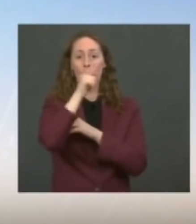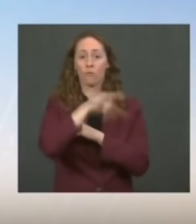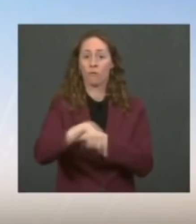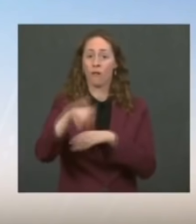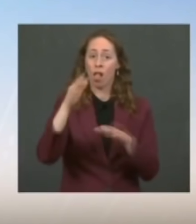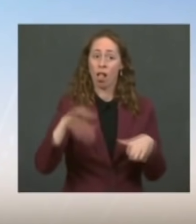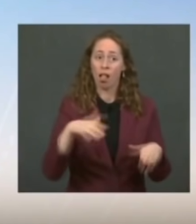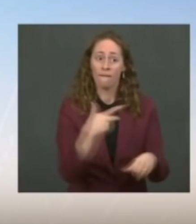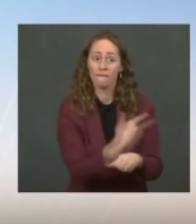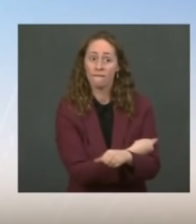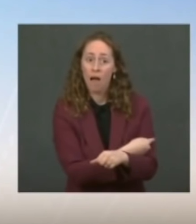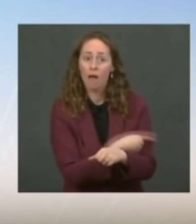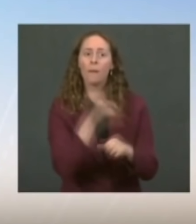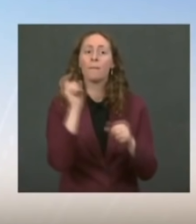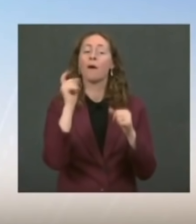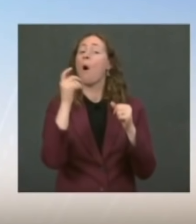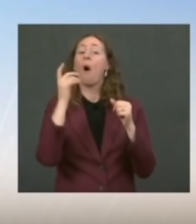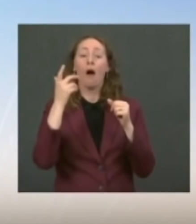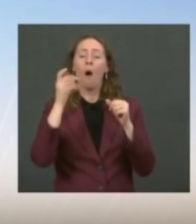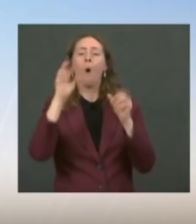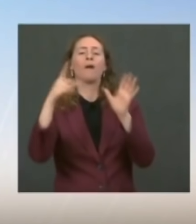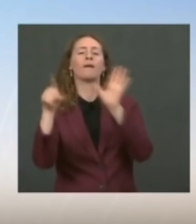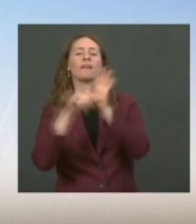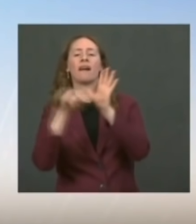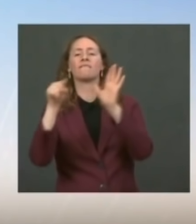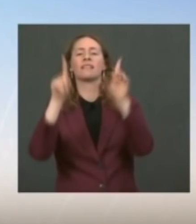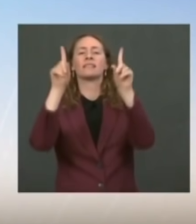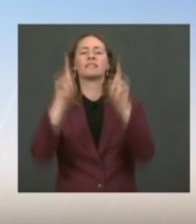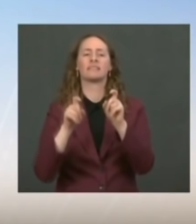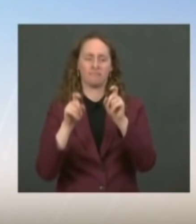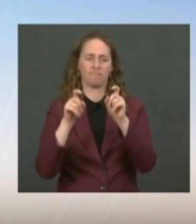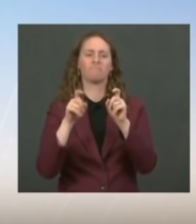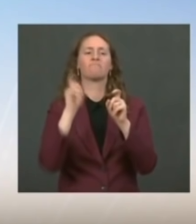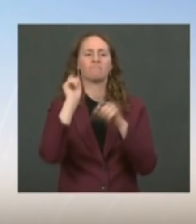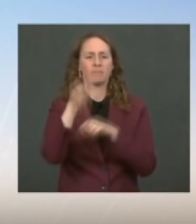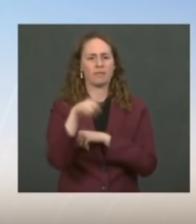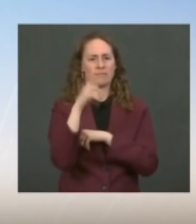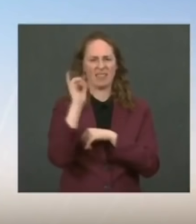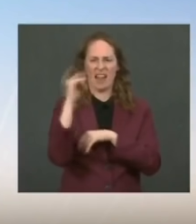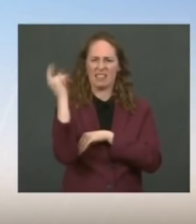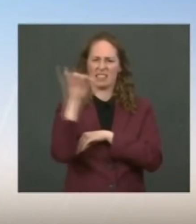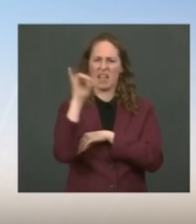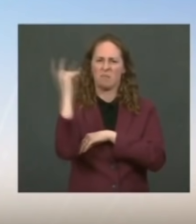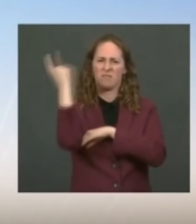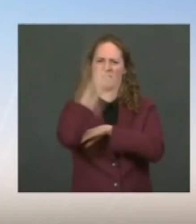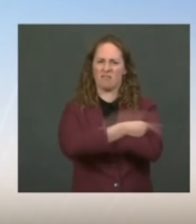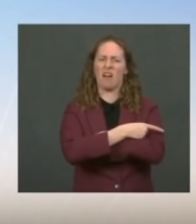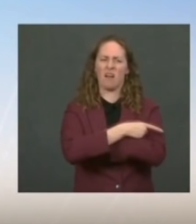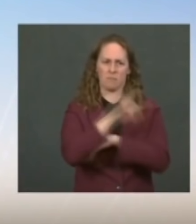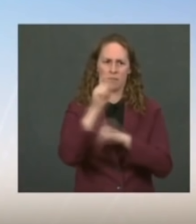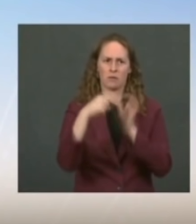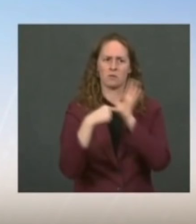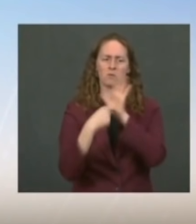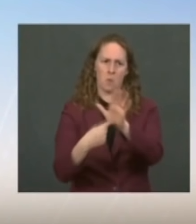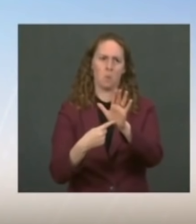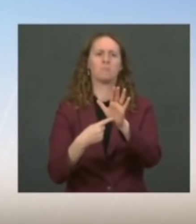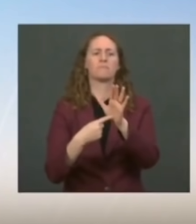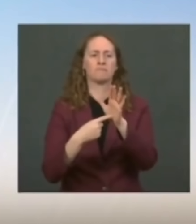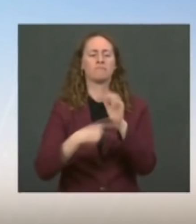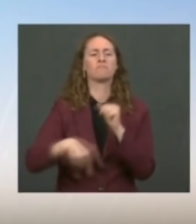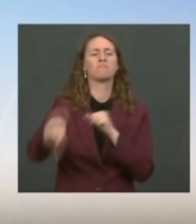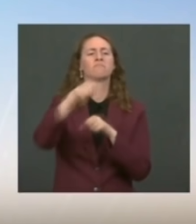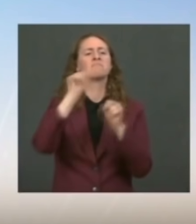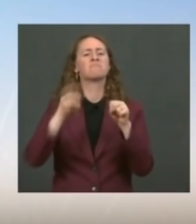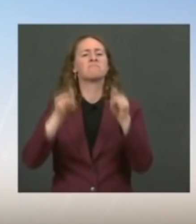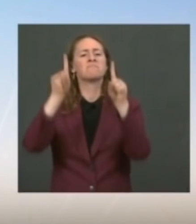Deberán de tener una prueba de COVID-19 negativa un día antes de subirse al avión y haber comprado una prueba adicional para realizarla